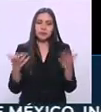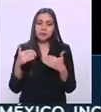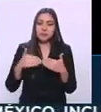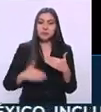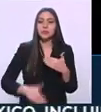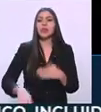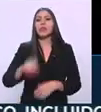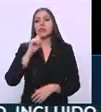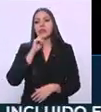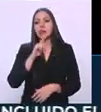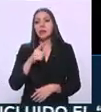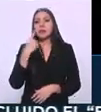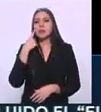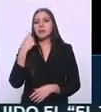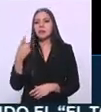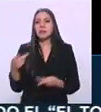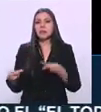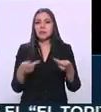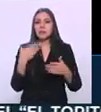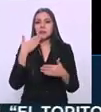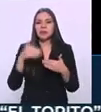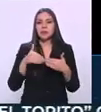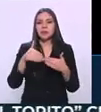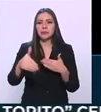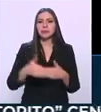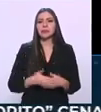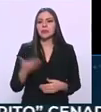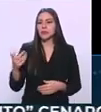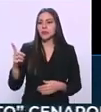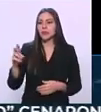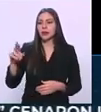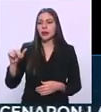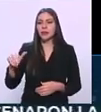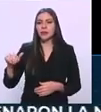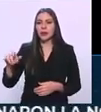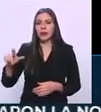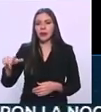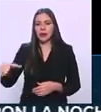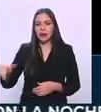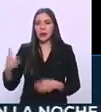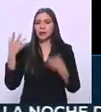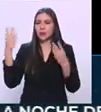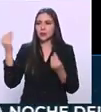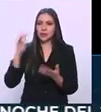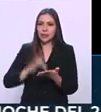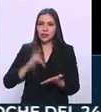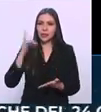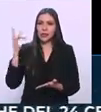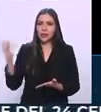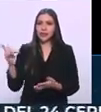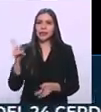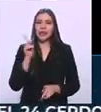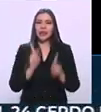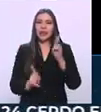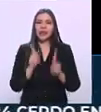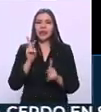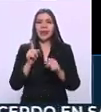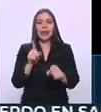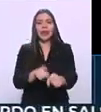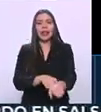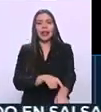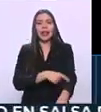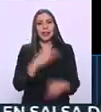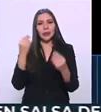ve también un camino muy bien trazado. Doctora Marilena Álvarez Bulla, muchísimas gracias. Gracias por dedicarme toda esta plática tan larga